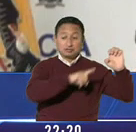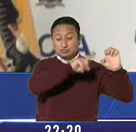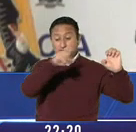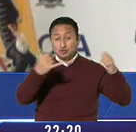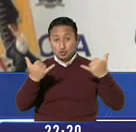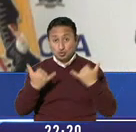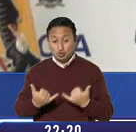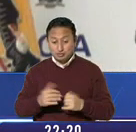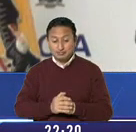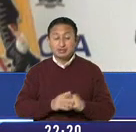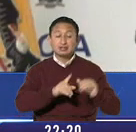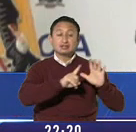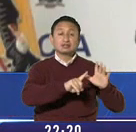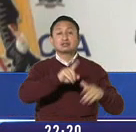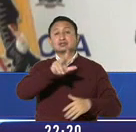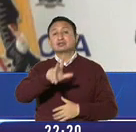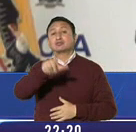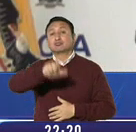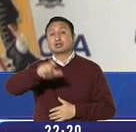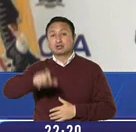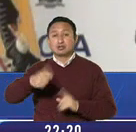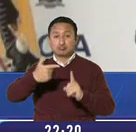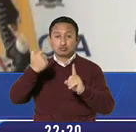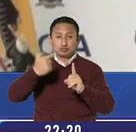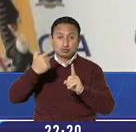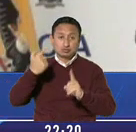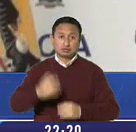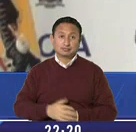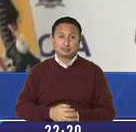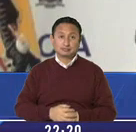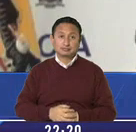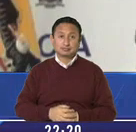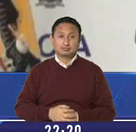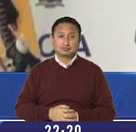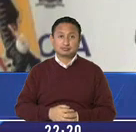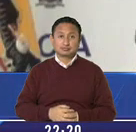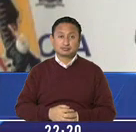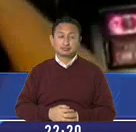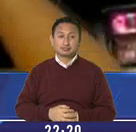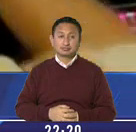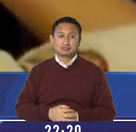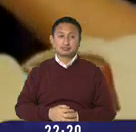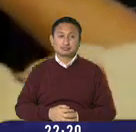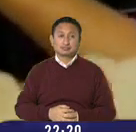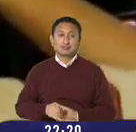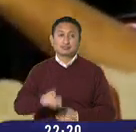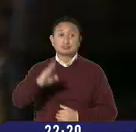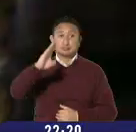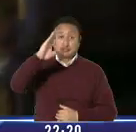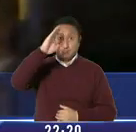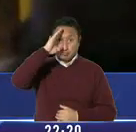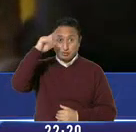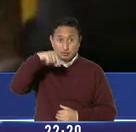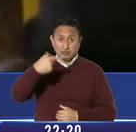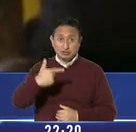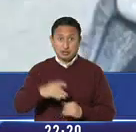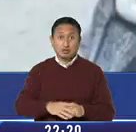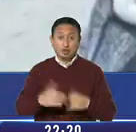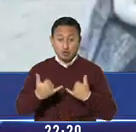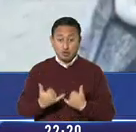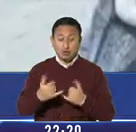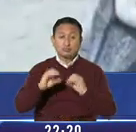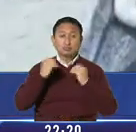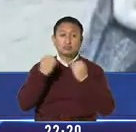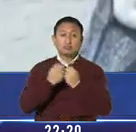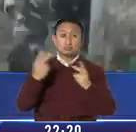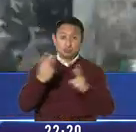día, tenemos 63 personas asesinadas a modalidad del sicariato. Desde la Policía Nacional le hacen una guerra frontal a